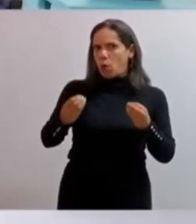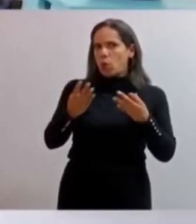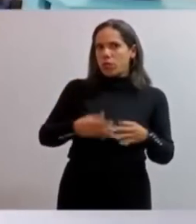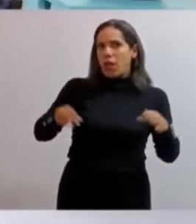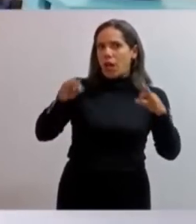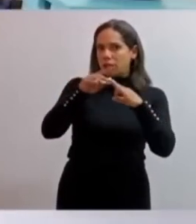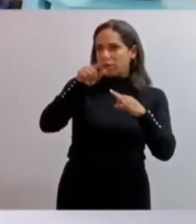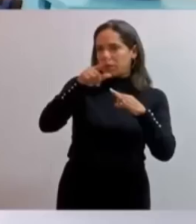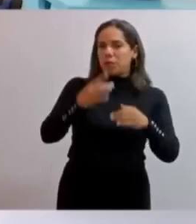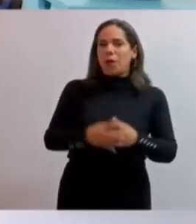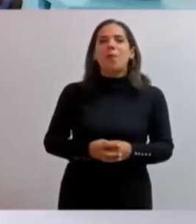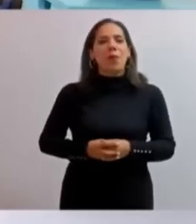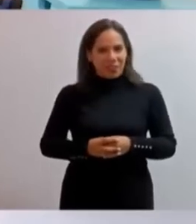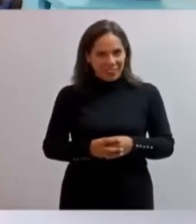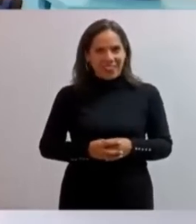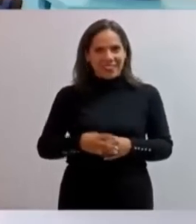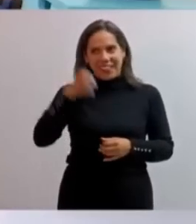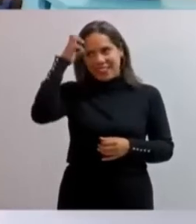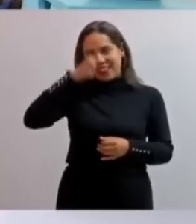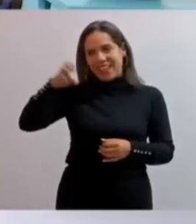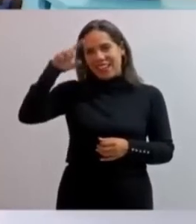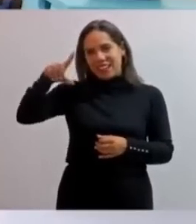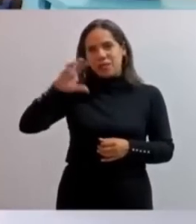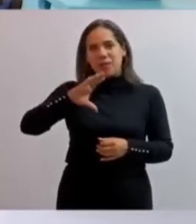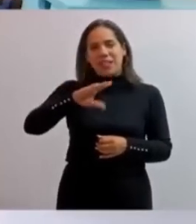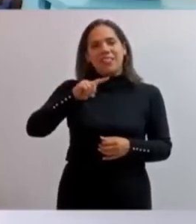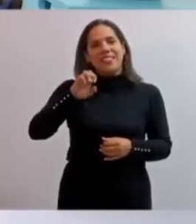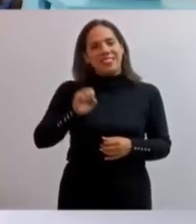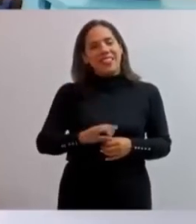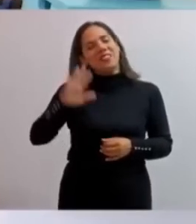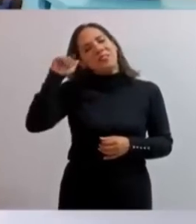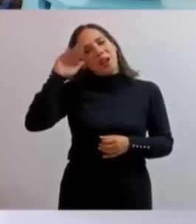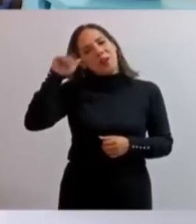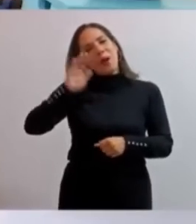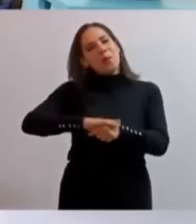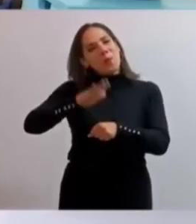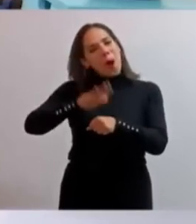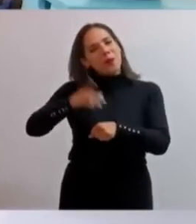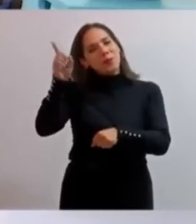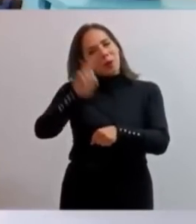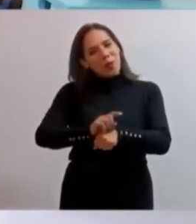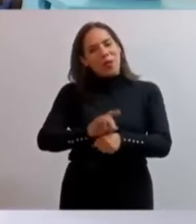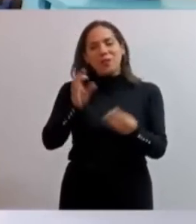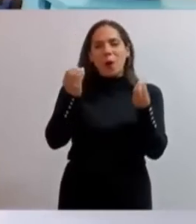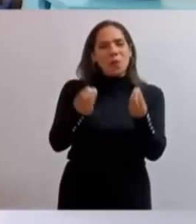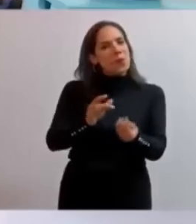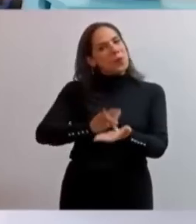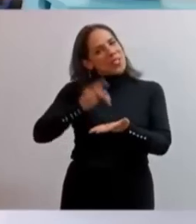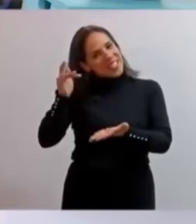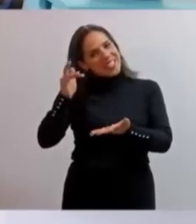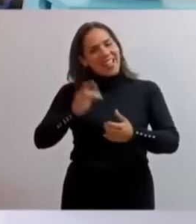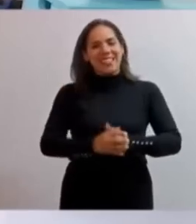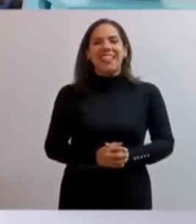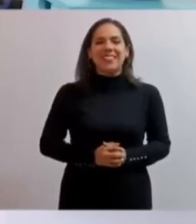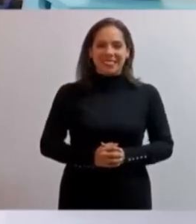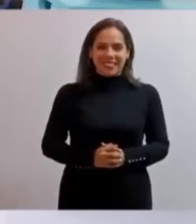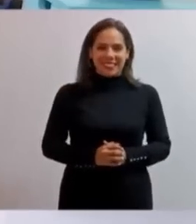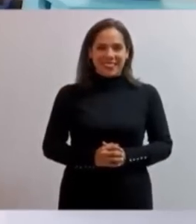Esperamos contar con su participación y nos vemos hasta la próxima. Muchas gracias por su participación.